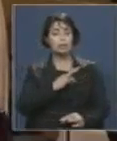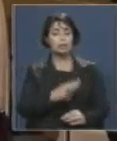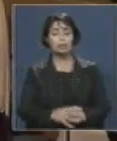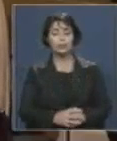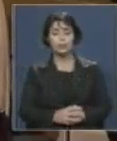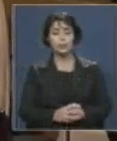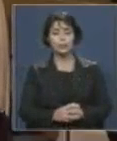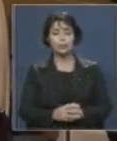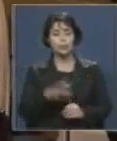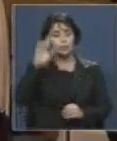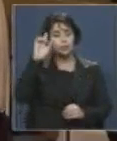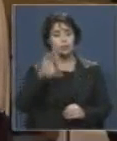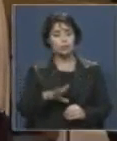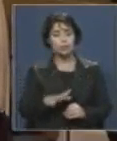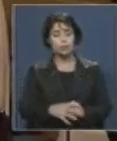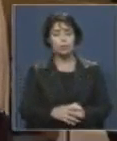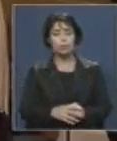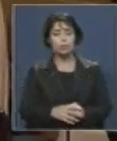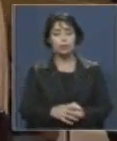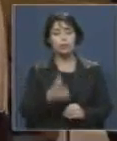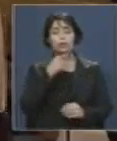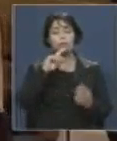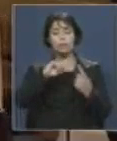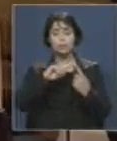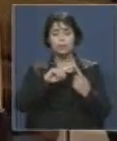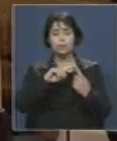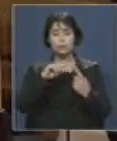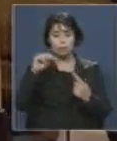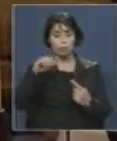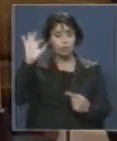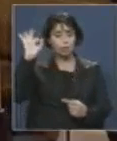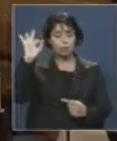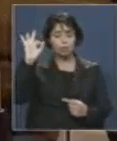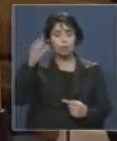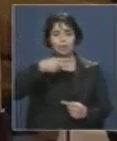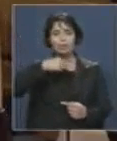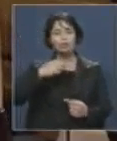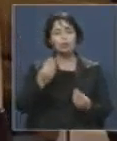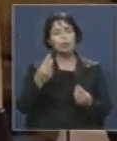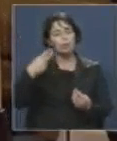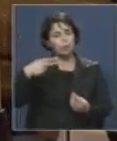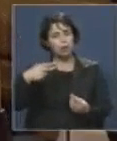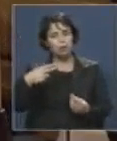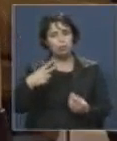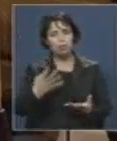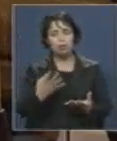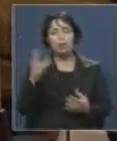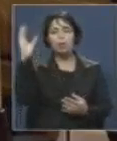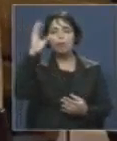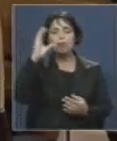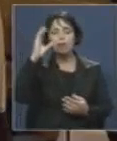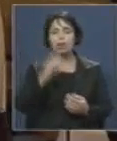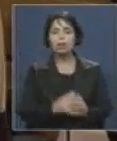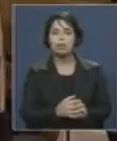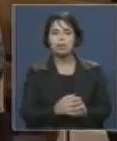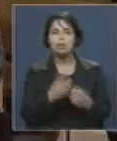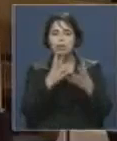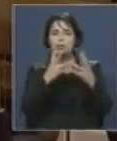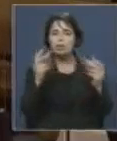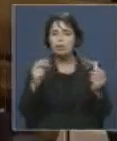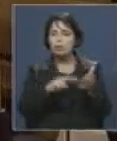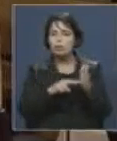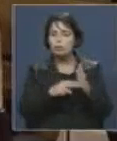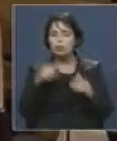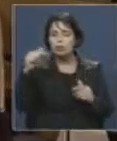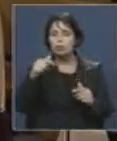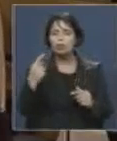que ha querido participar de esta sesión. Nosotros lo valoramos en el sentido de buscar solución a una